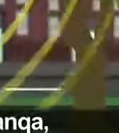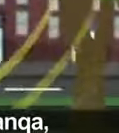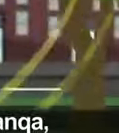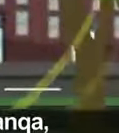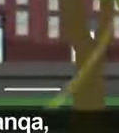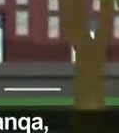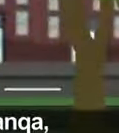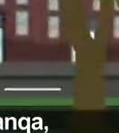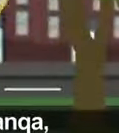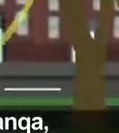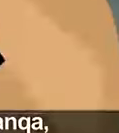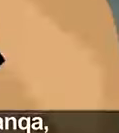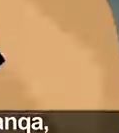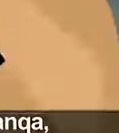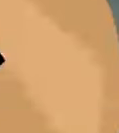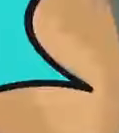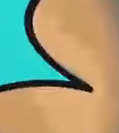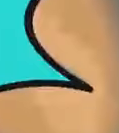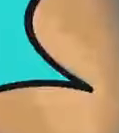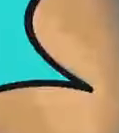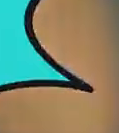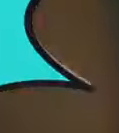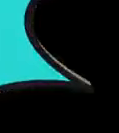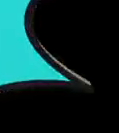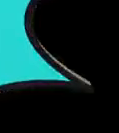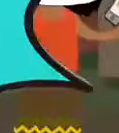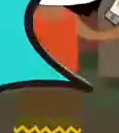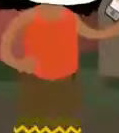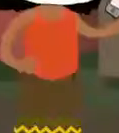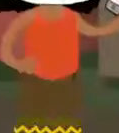puedianqa, kewanqa allim kashun.